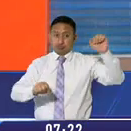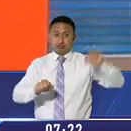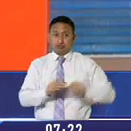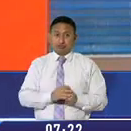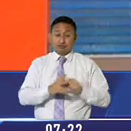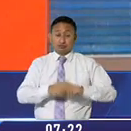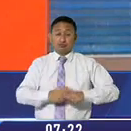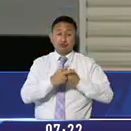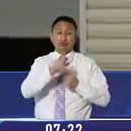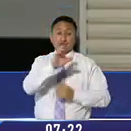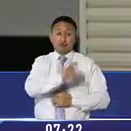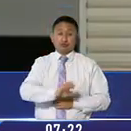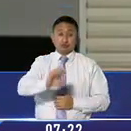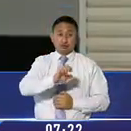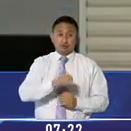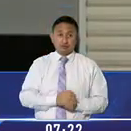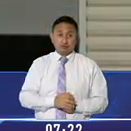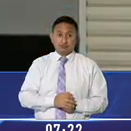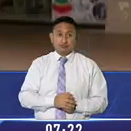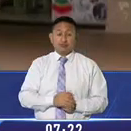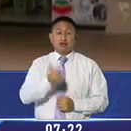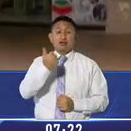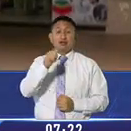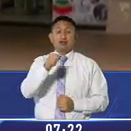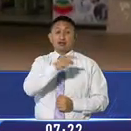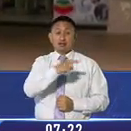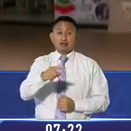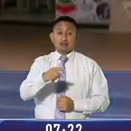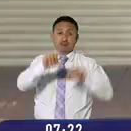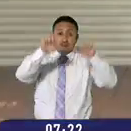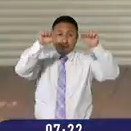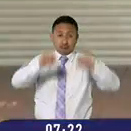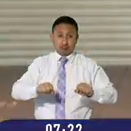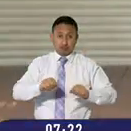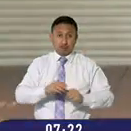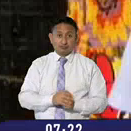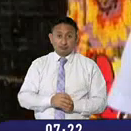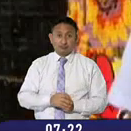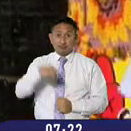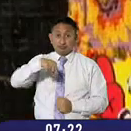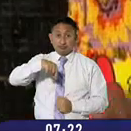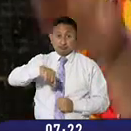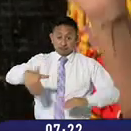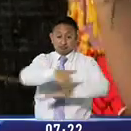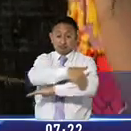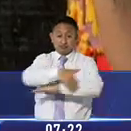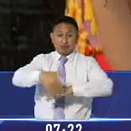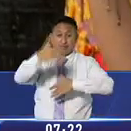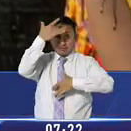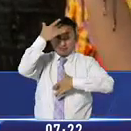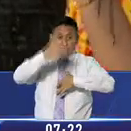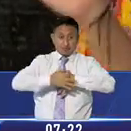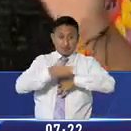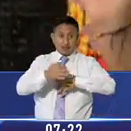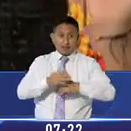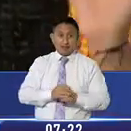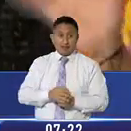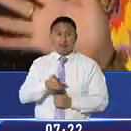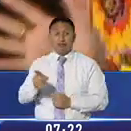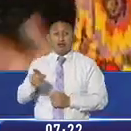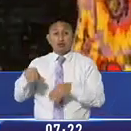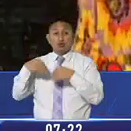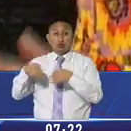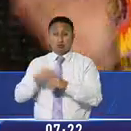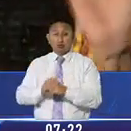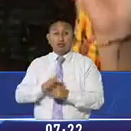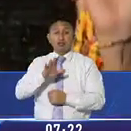enero. Hay alrededor de más de 10 locales cerrados, por lo menos en esta zona, por el tema del COVID. Aquí en el supermercado creo que el 50%